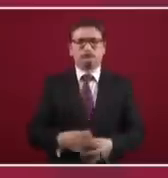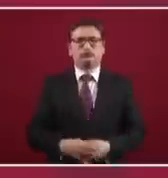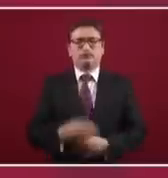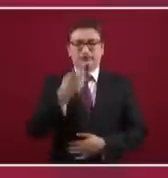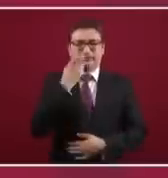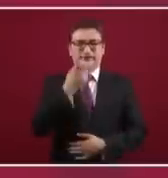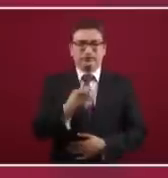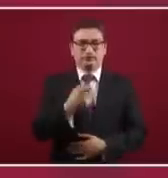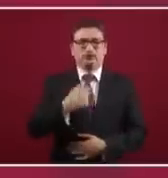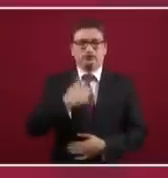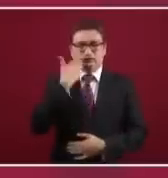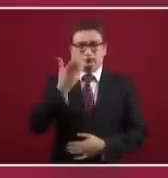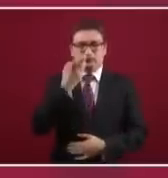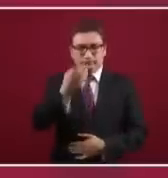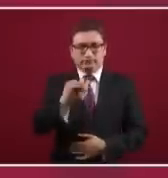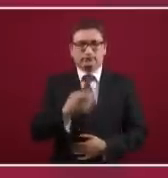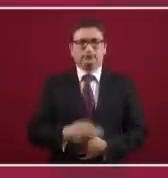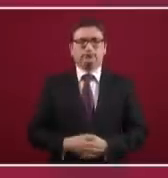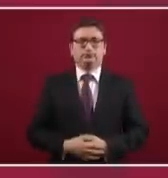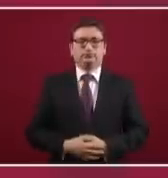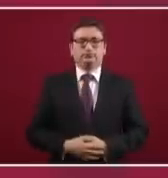Eso es lo que deseo.